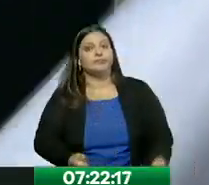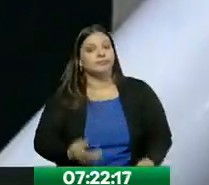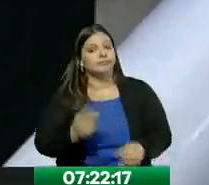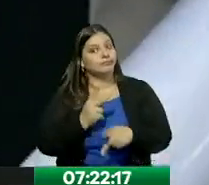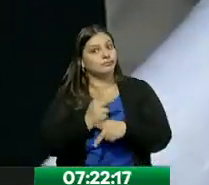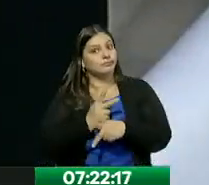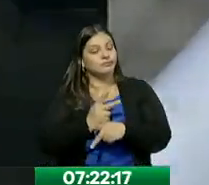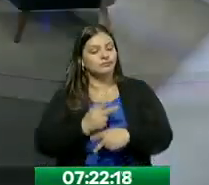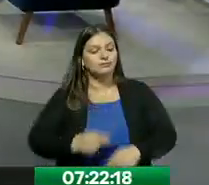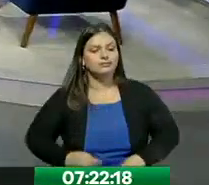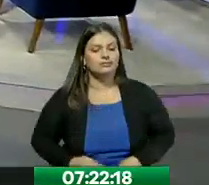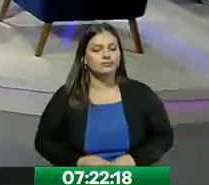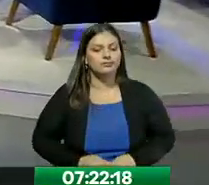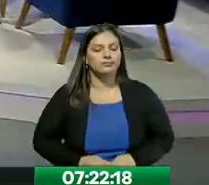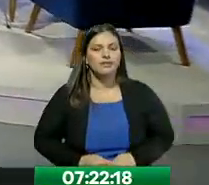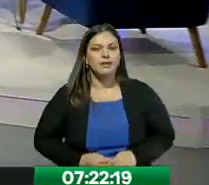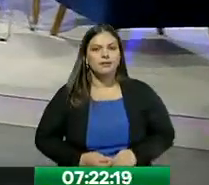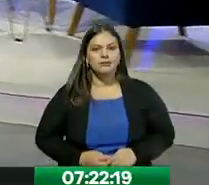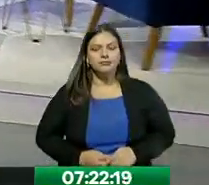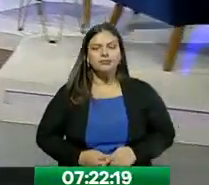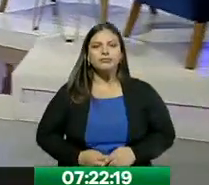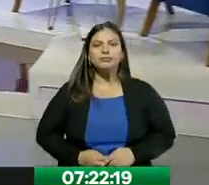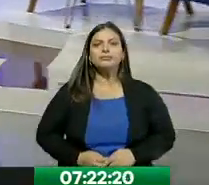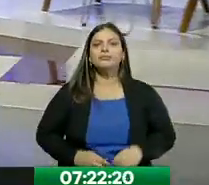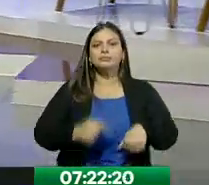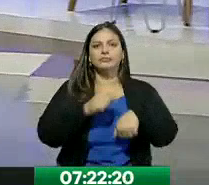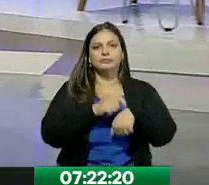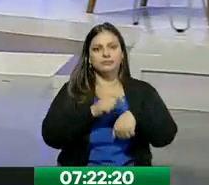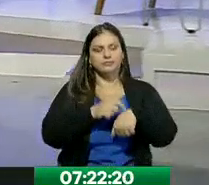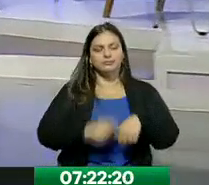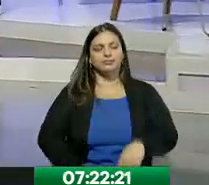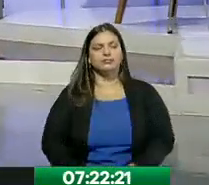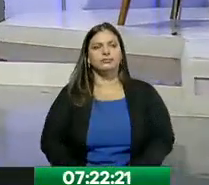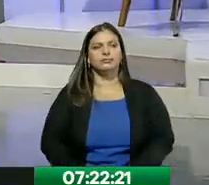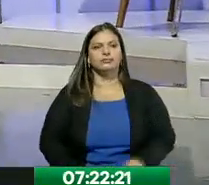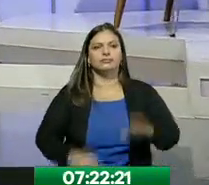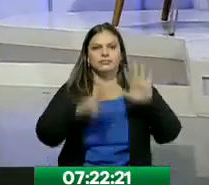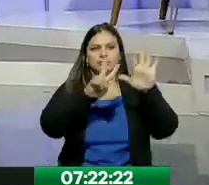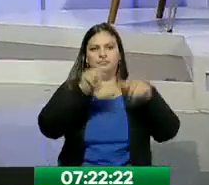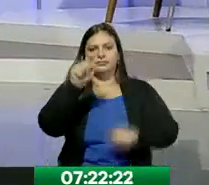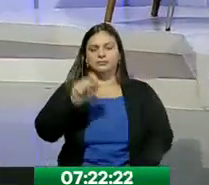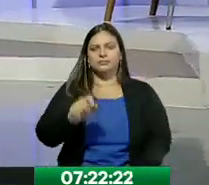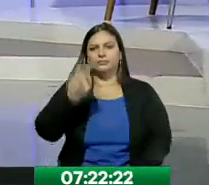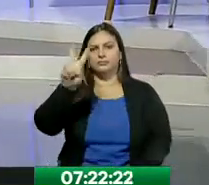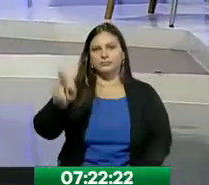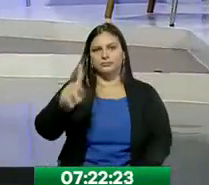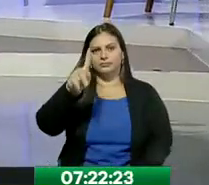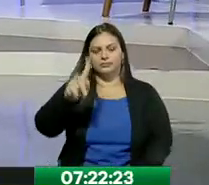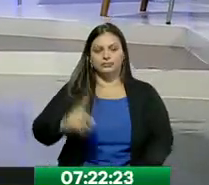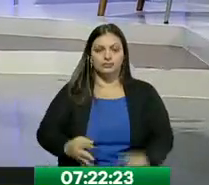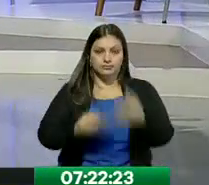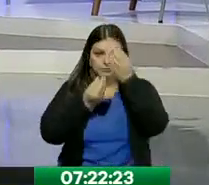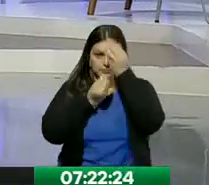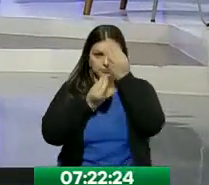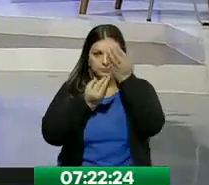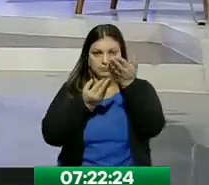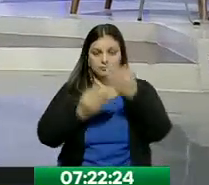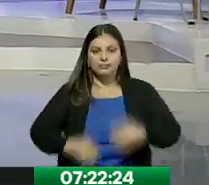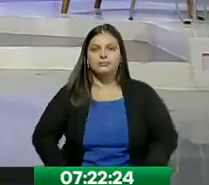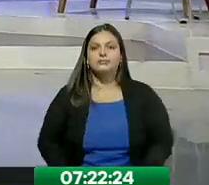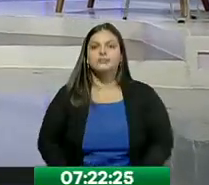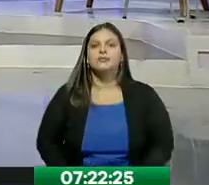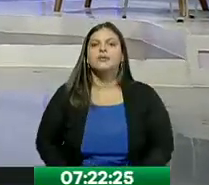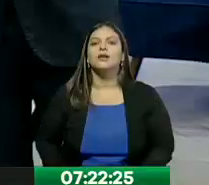Salazar. Muy bien, 7:21 de la mañana y déjeme contarles a todos ustedes, Adriana, también que 2